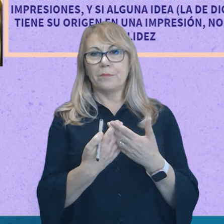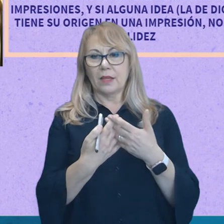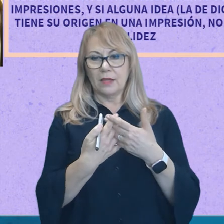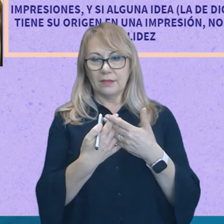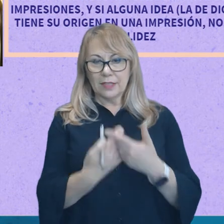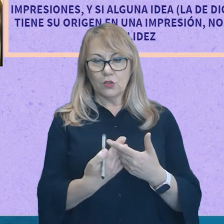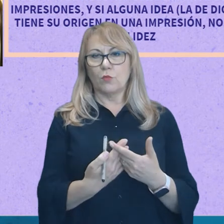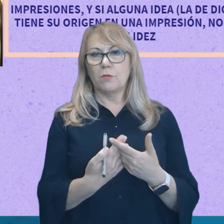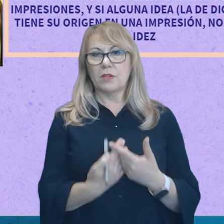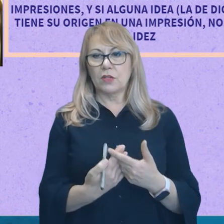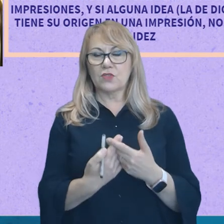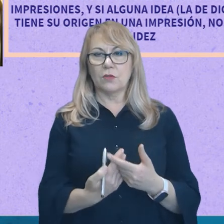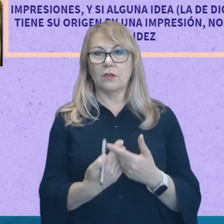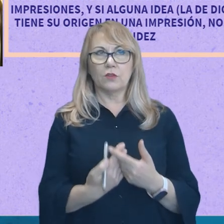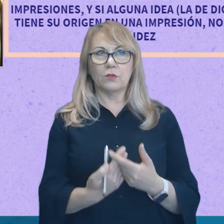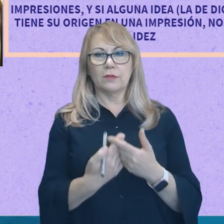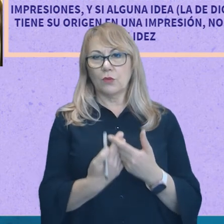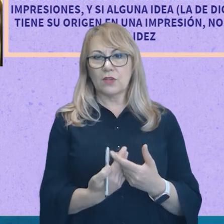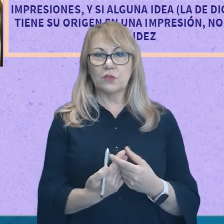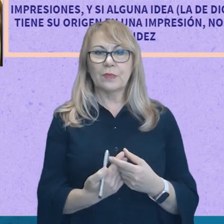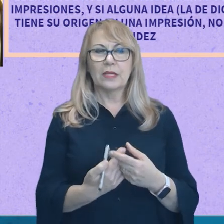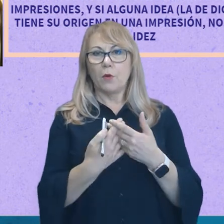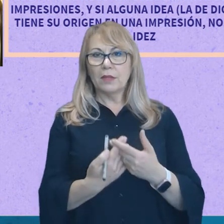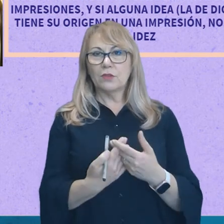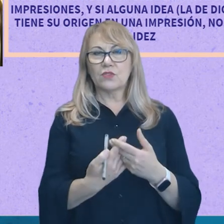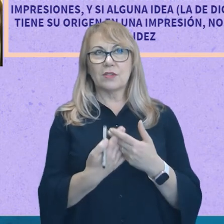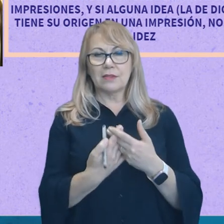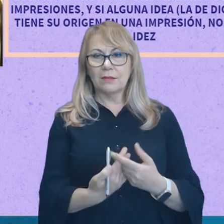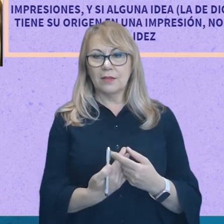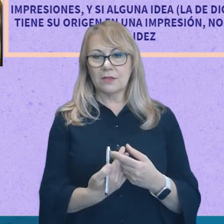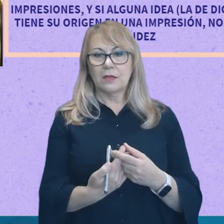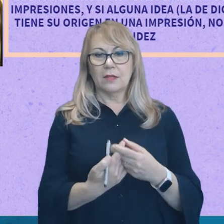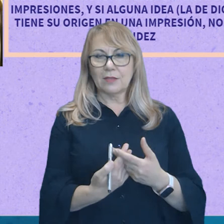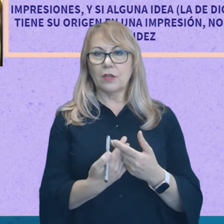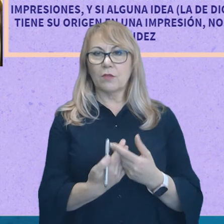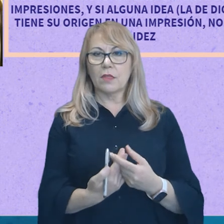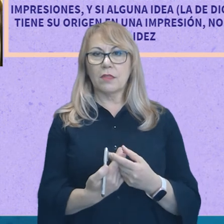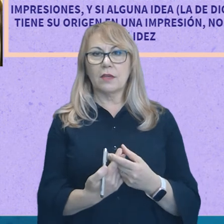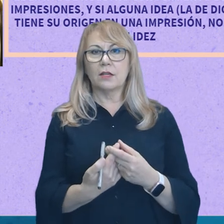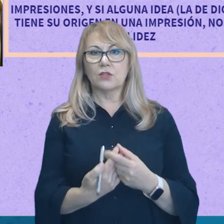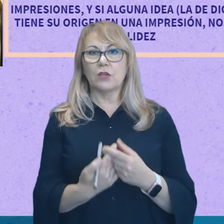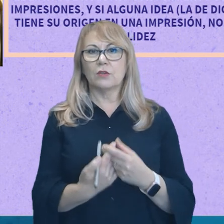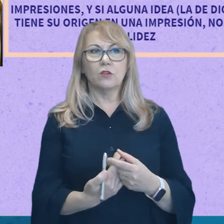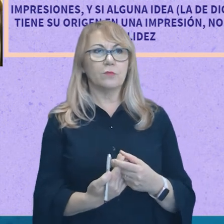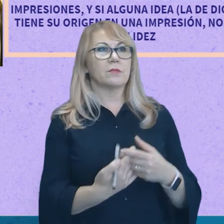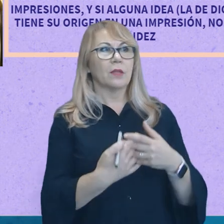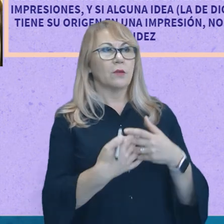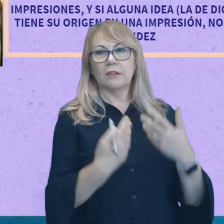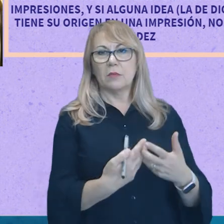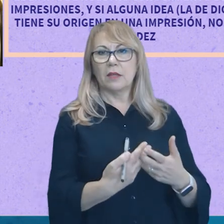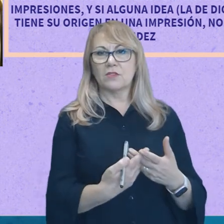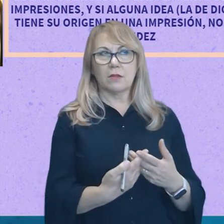yo tengo como impresiones son, en todo caso, momentos, instantes, estados de conciencia en los que yo tengo